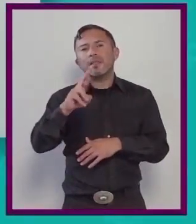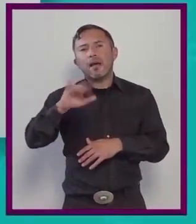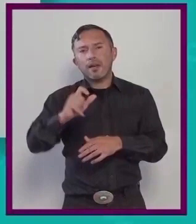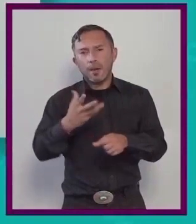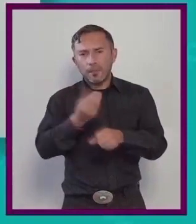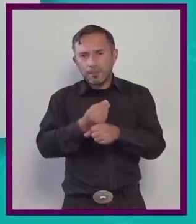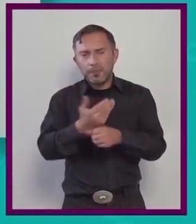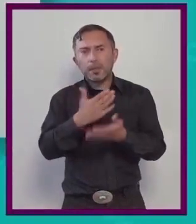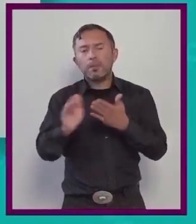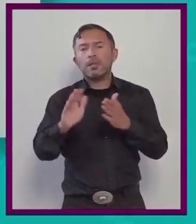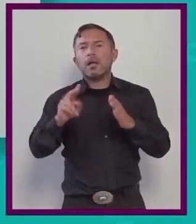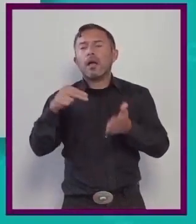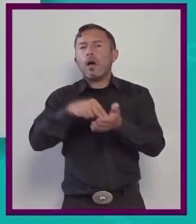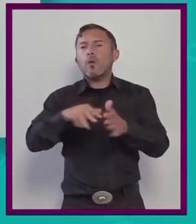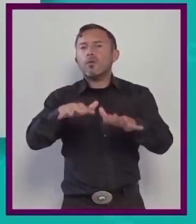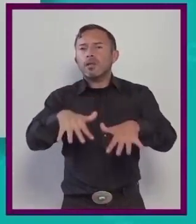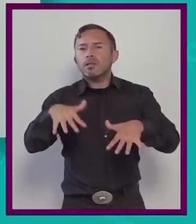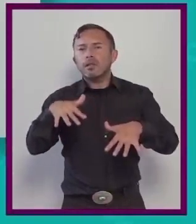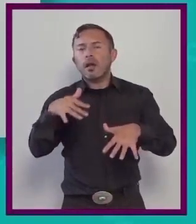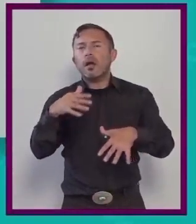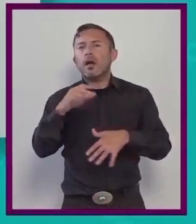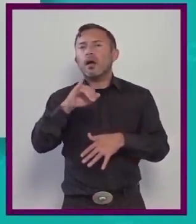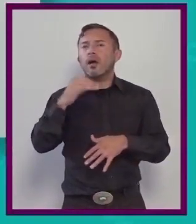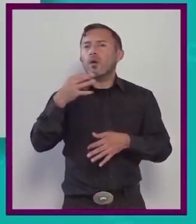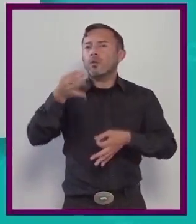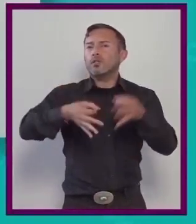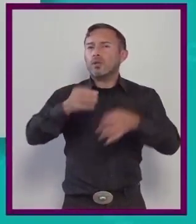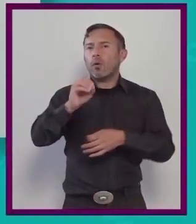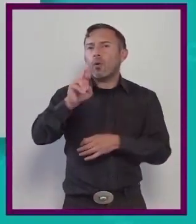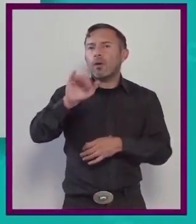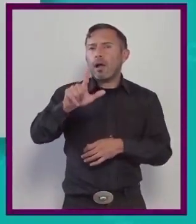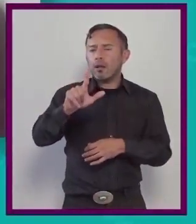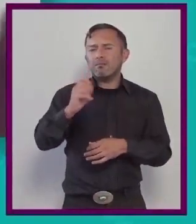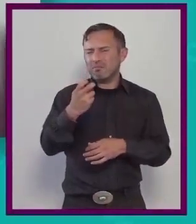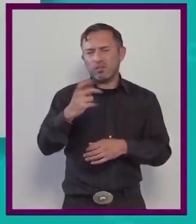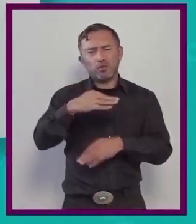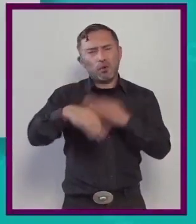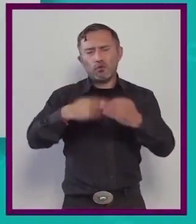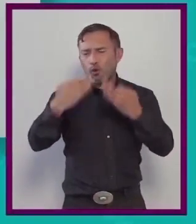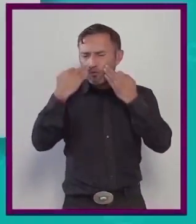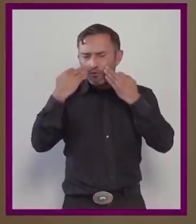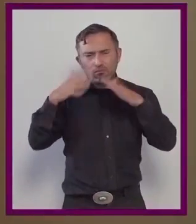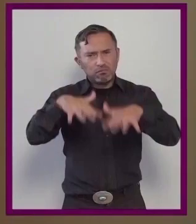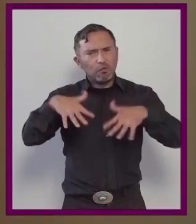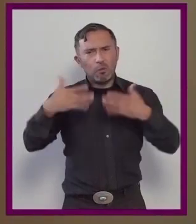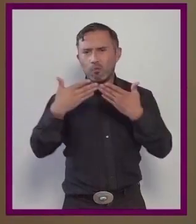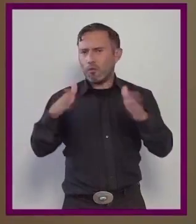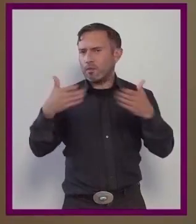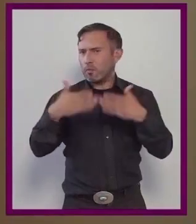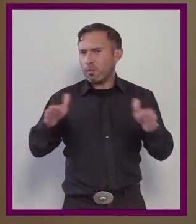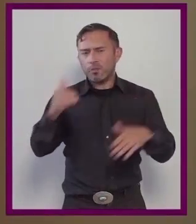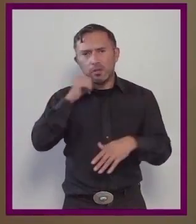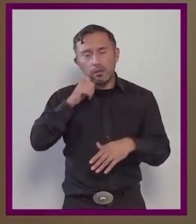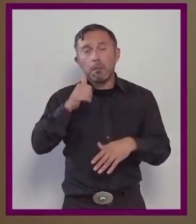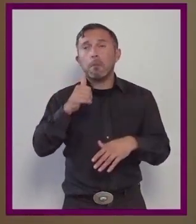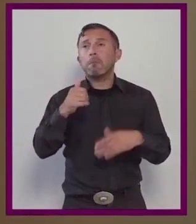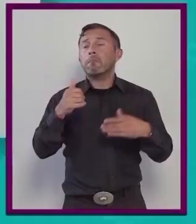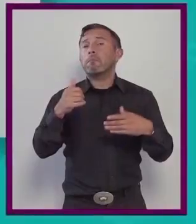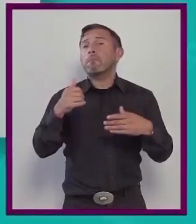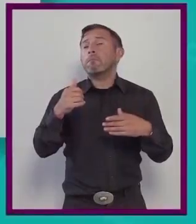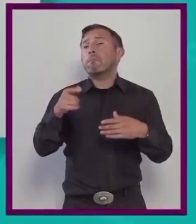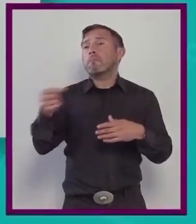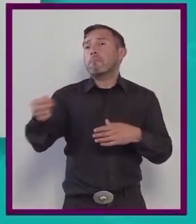audiencia complementaria, audiencia de juicio oral. Todas esas audiencias son públicas y los sujetos que